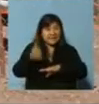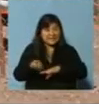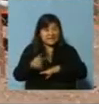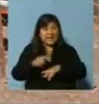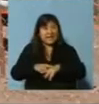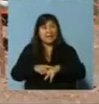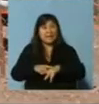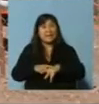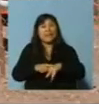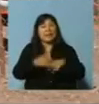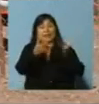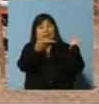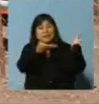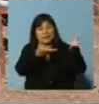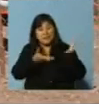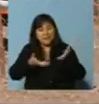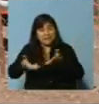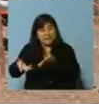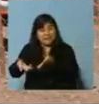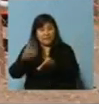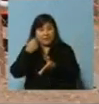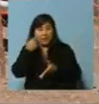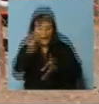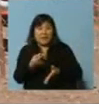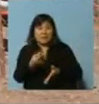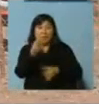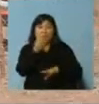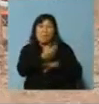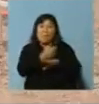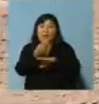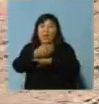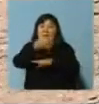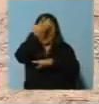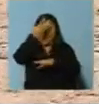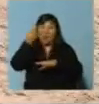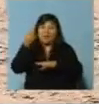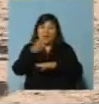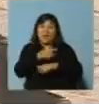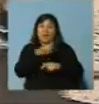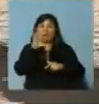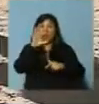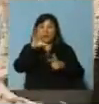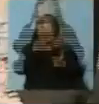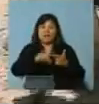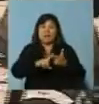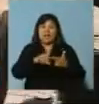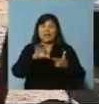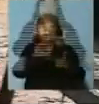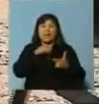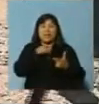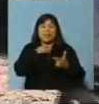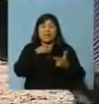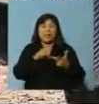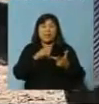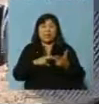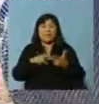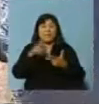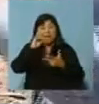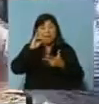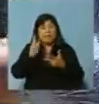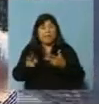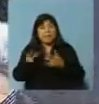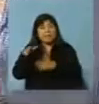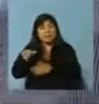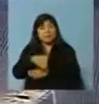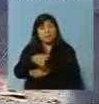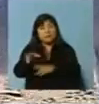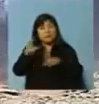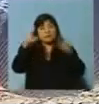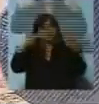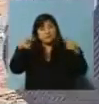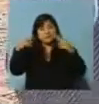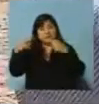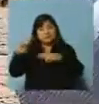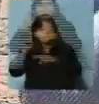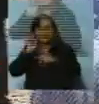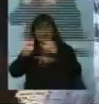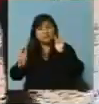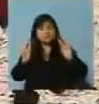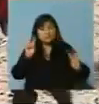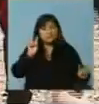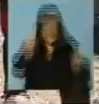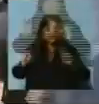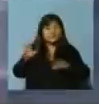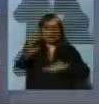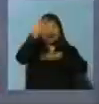invitan a las autoridades, encabezadas por el señor gobernador de la provincia de Jujuy, a recorrer lo que es esta